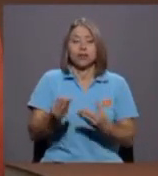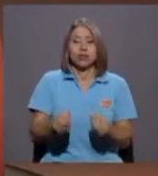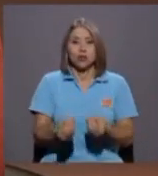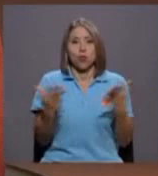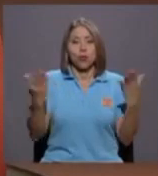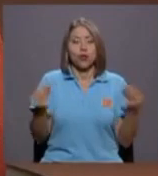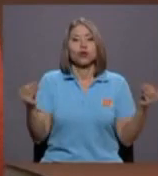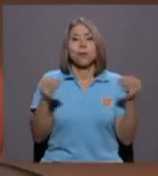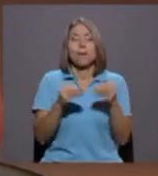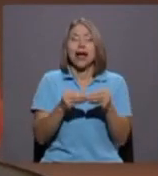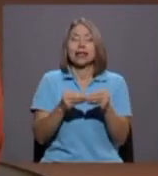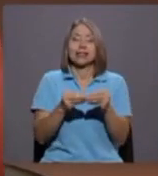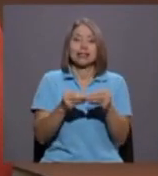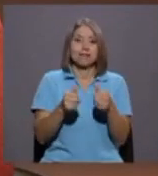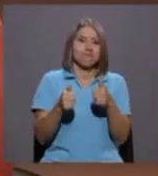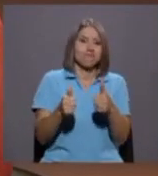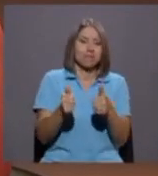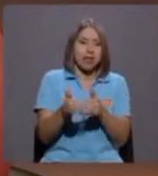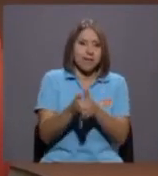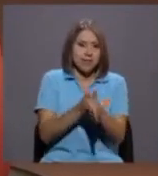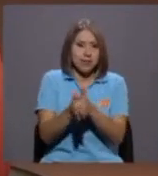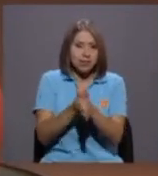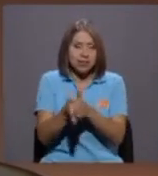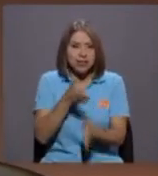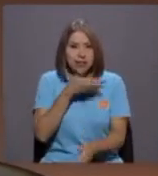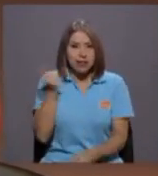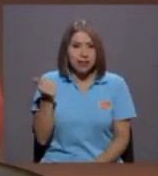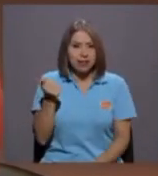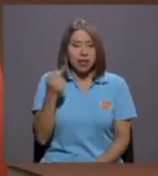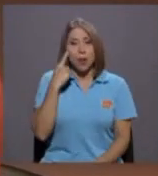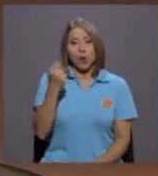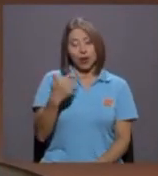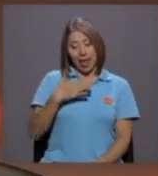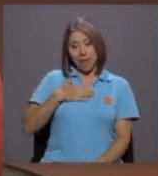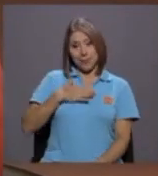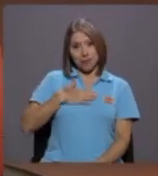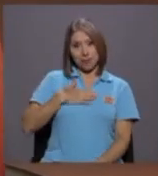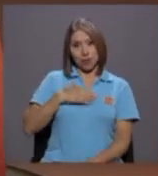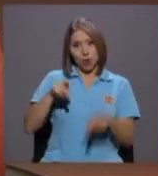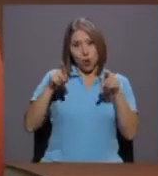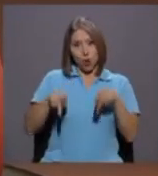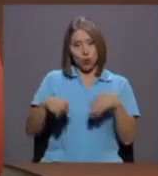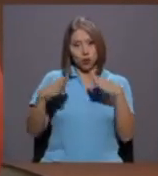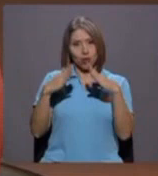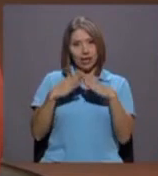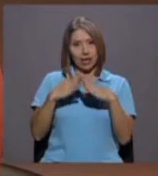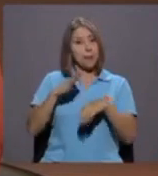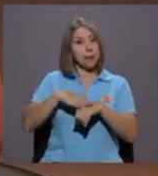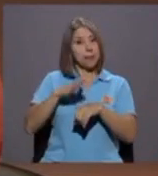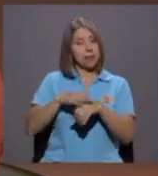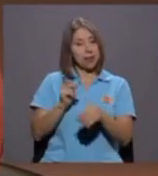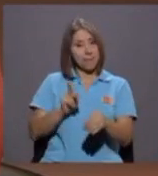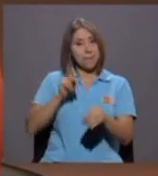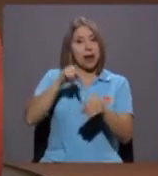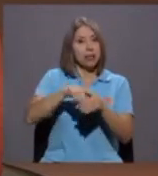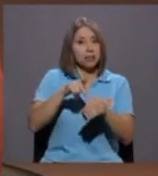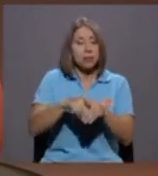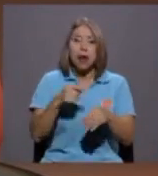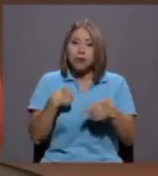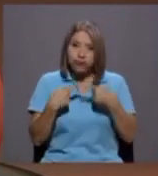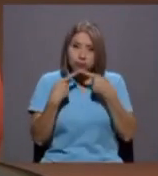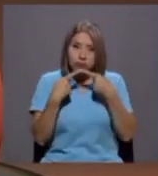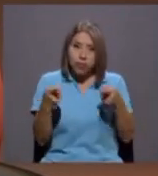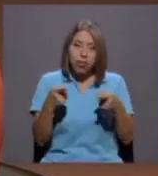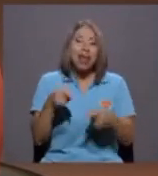más eficientes, porque a mí me permite participar, decir, a mí como ciudadano, y eso genera un